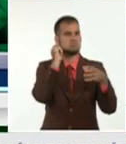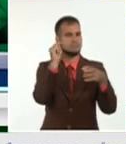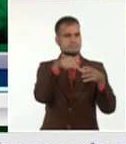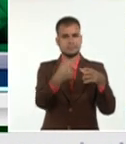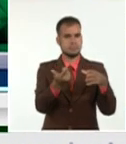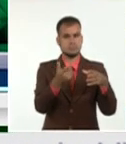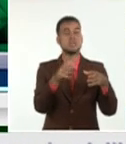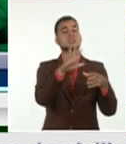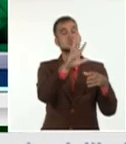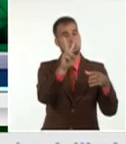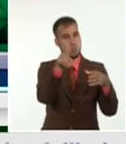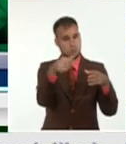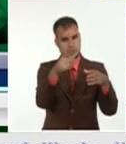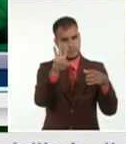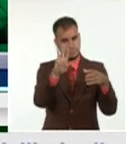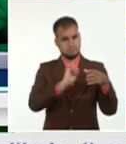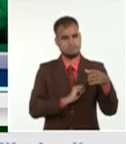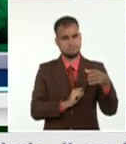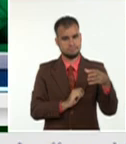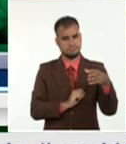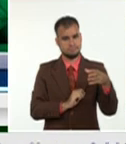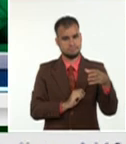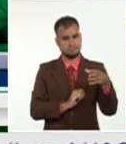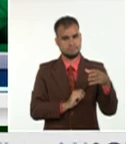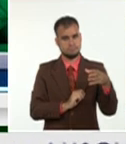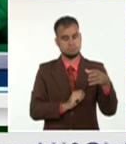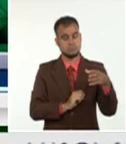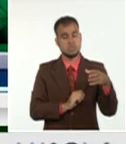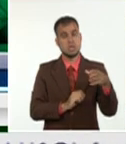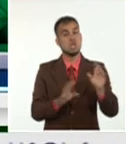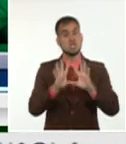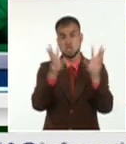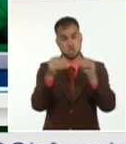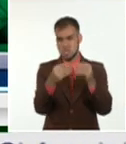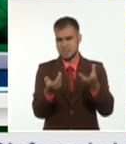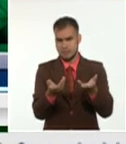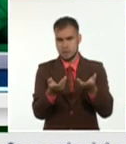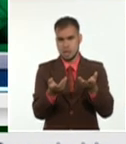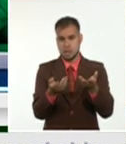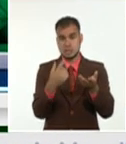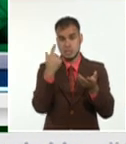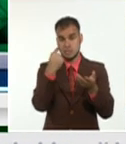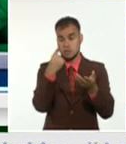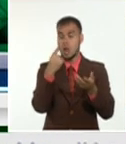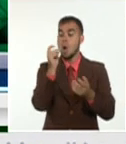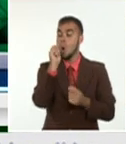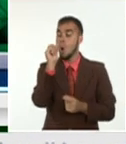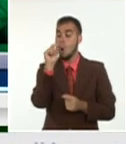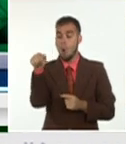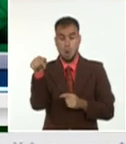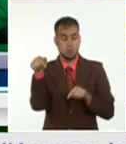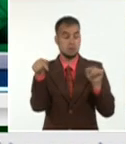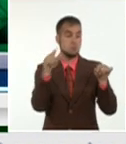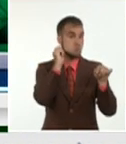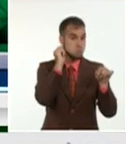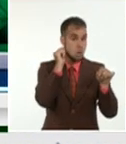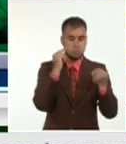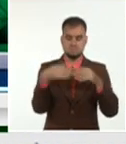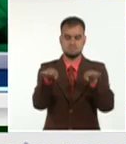52,3%. Eso hace que ya en el acumulado esté prácticamente igual. Sexo masculino con el